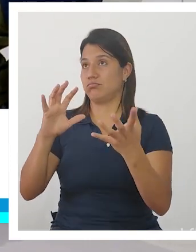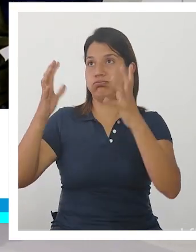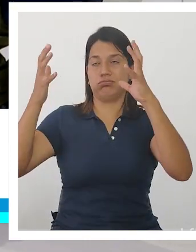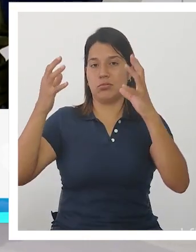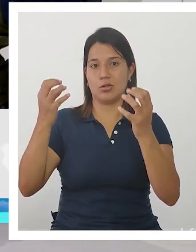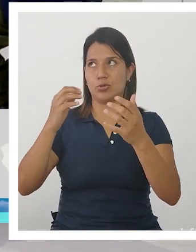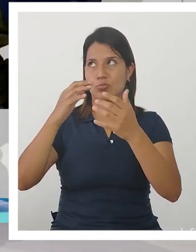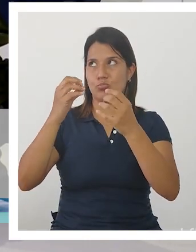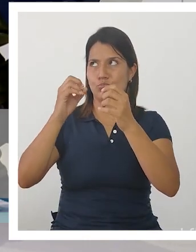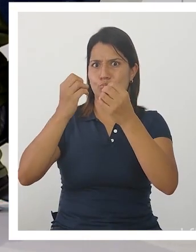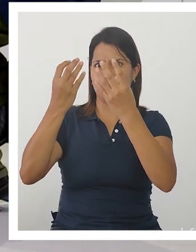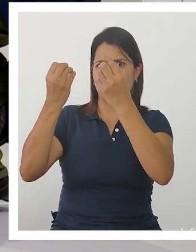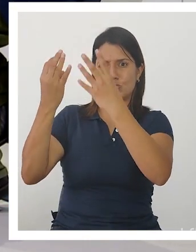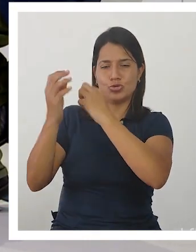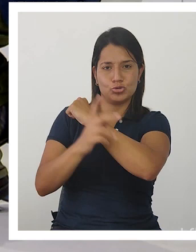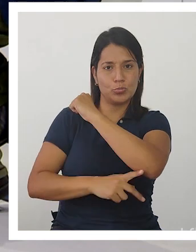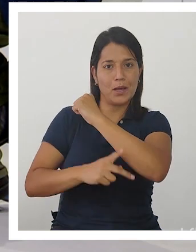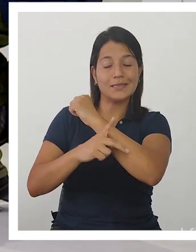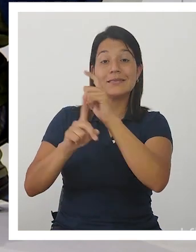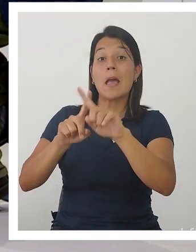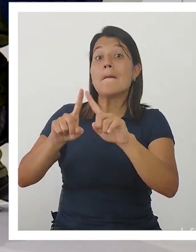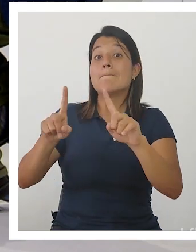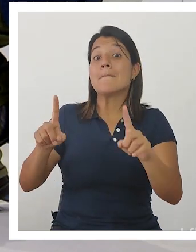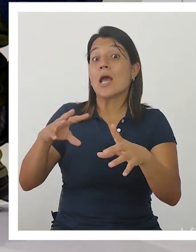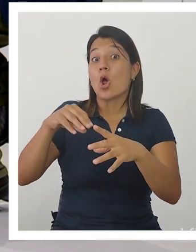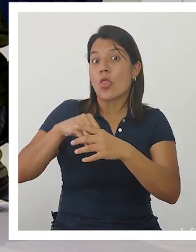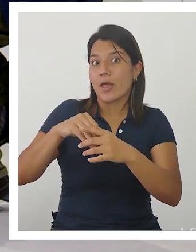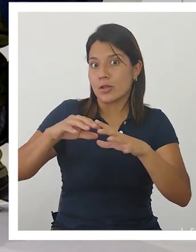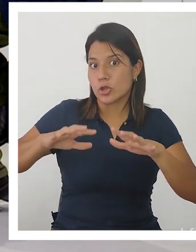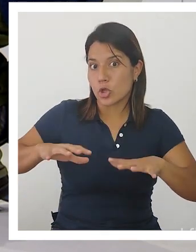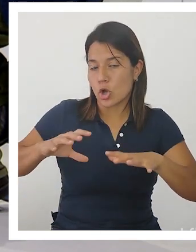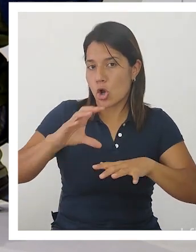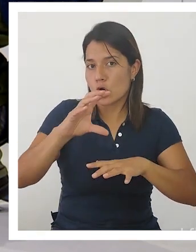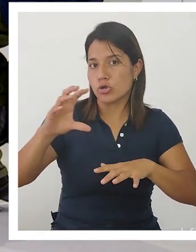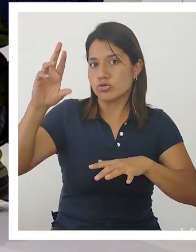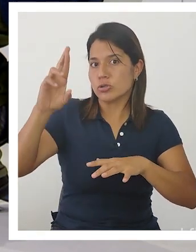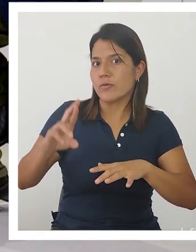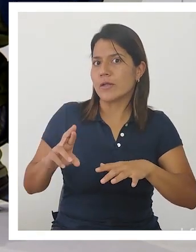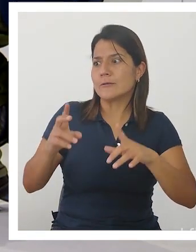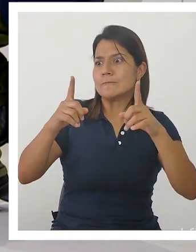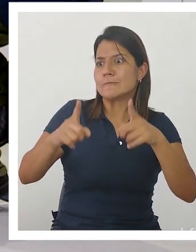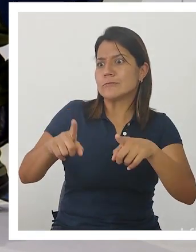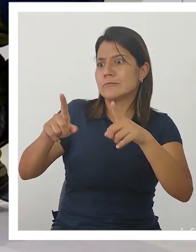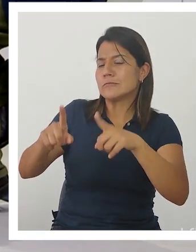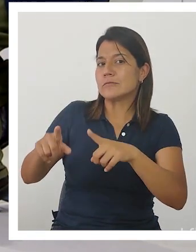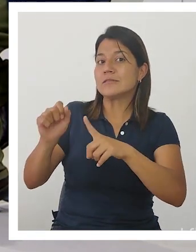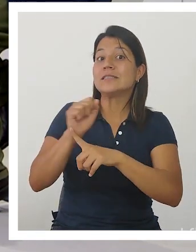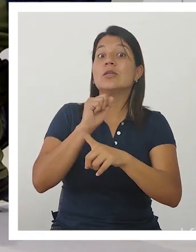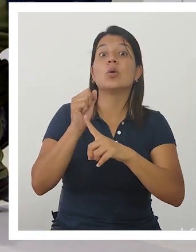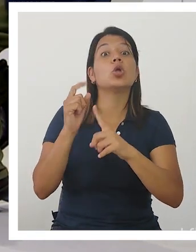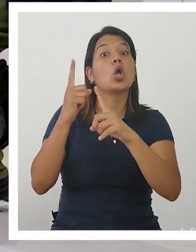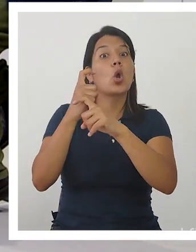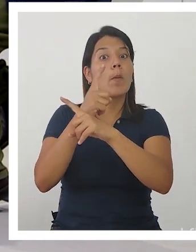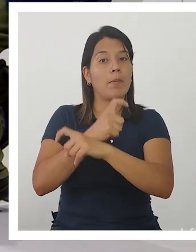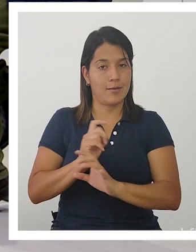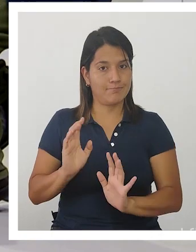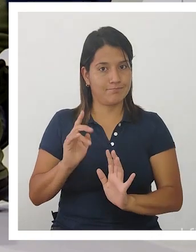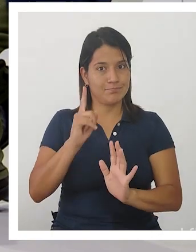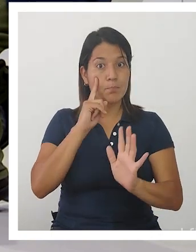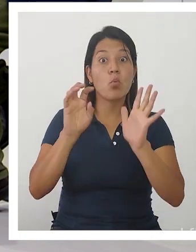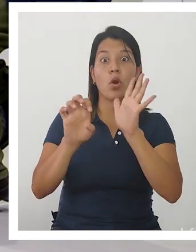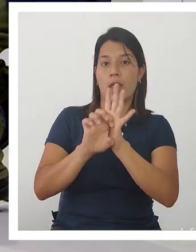Pero en el mercado interno se están suscitando situaciones complejas. Por ejemplo, muchas